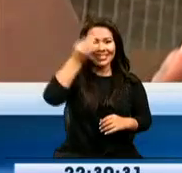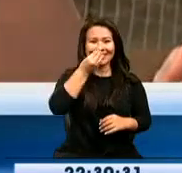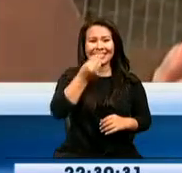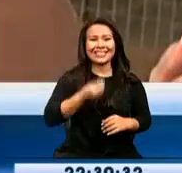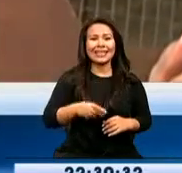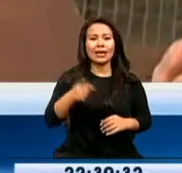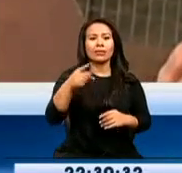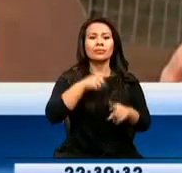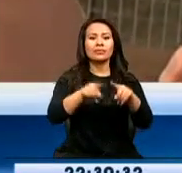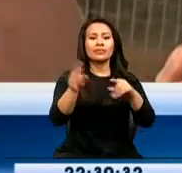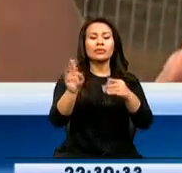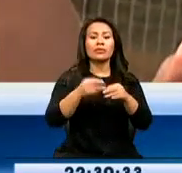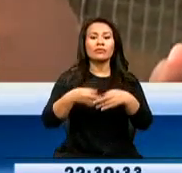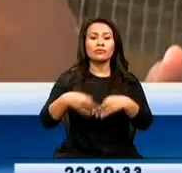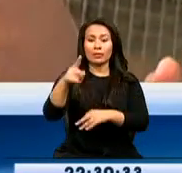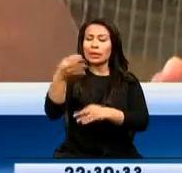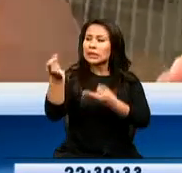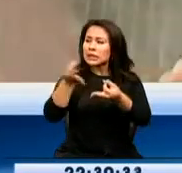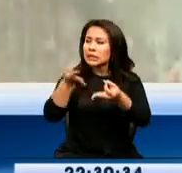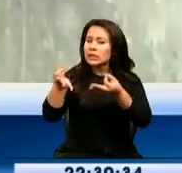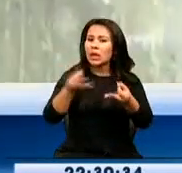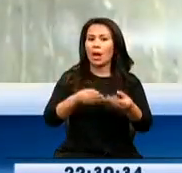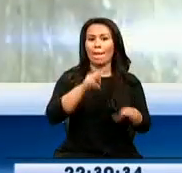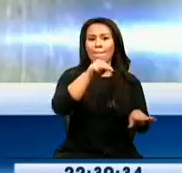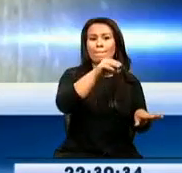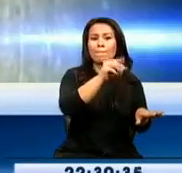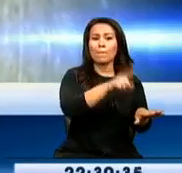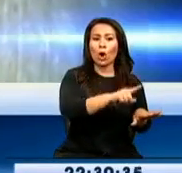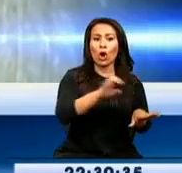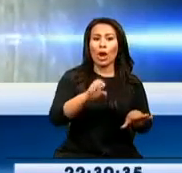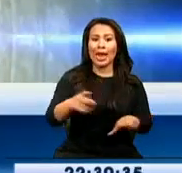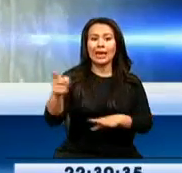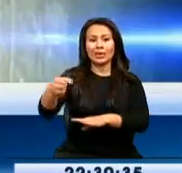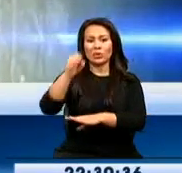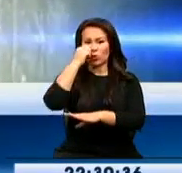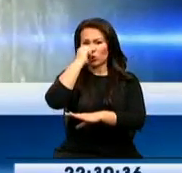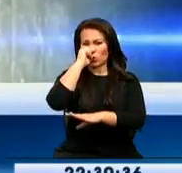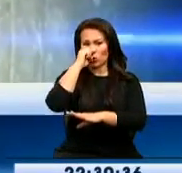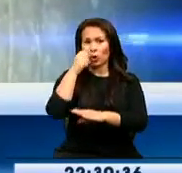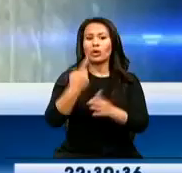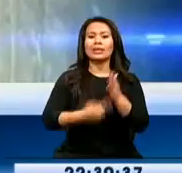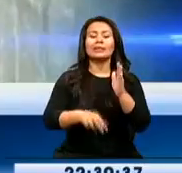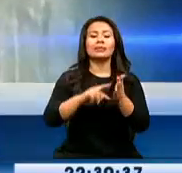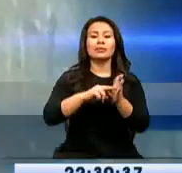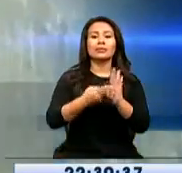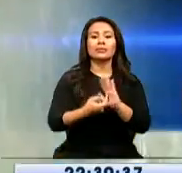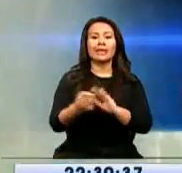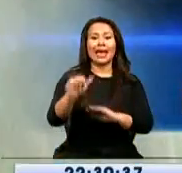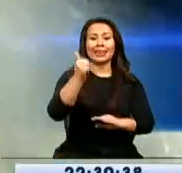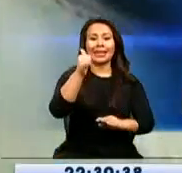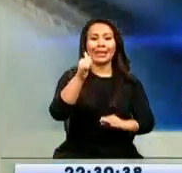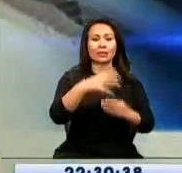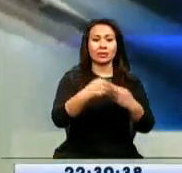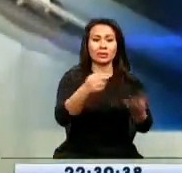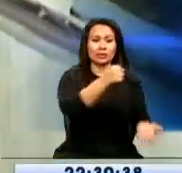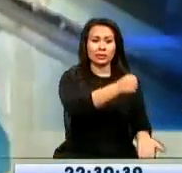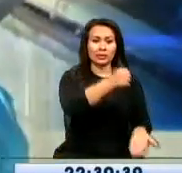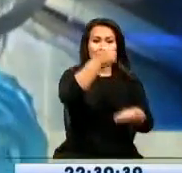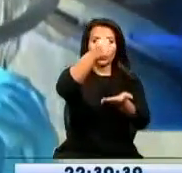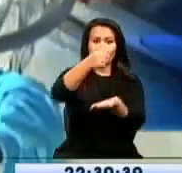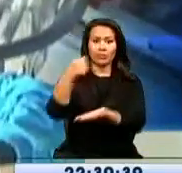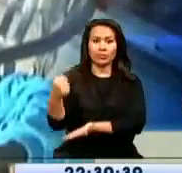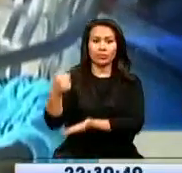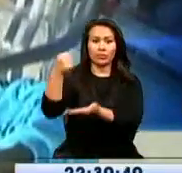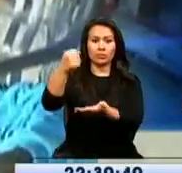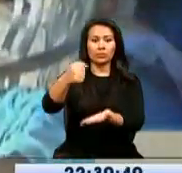nos explica Ángela Sornosa, la mole y la roja, que se vende por unidad y cuesta $10. Esas son unas gallinas que pesan de